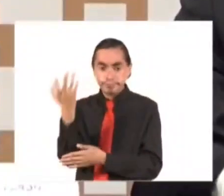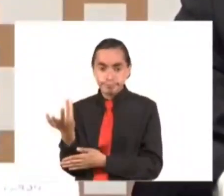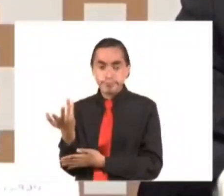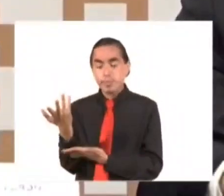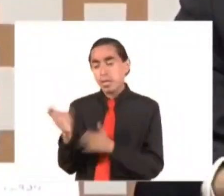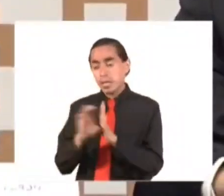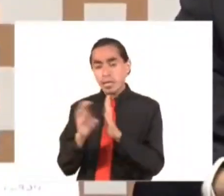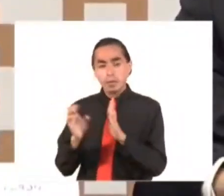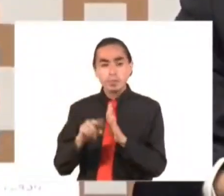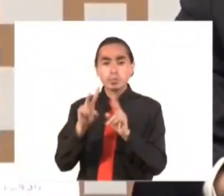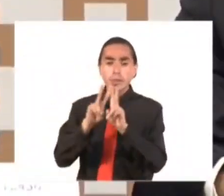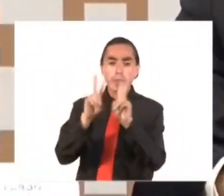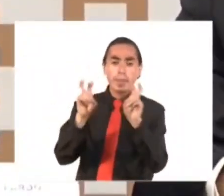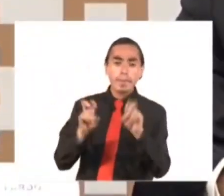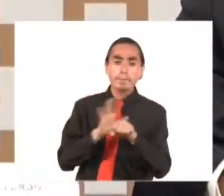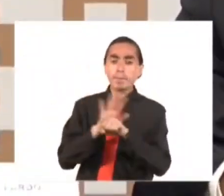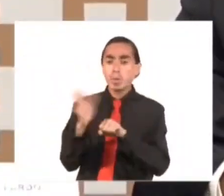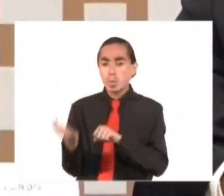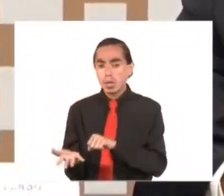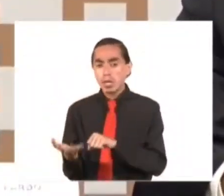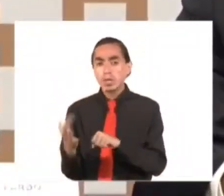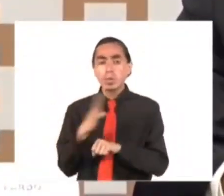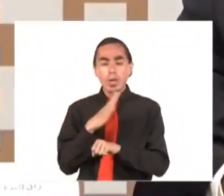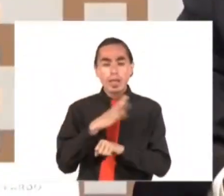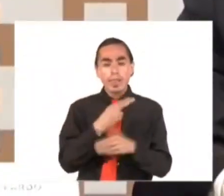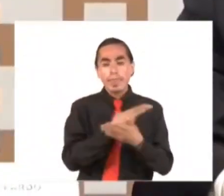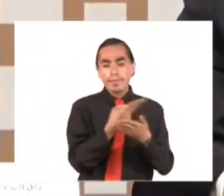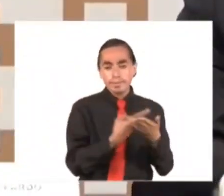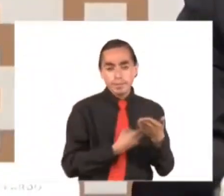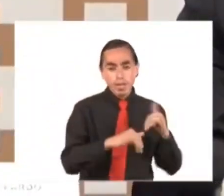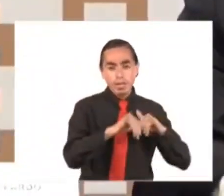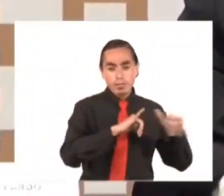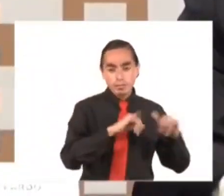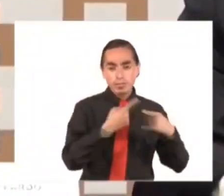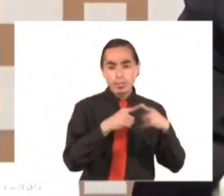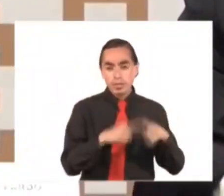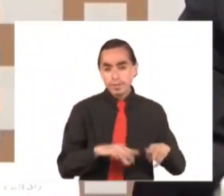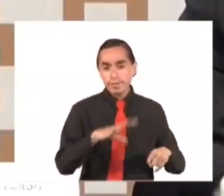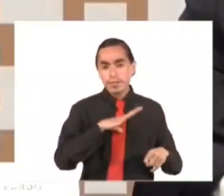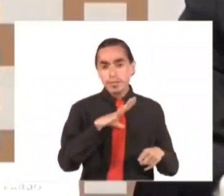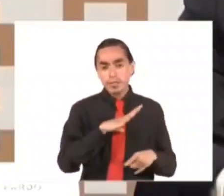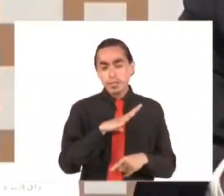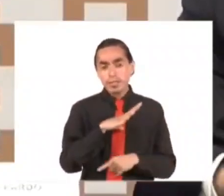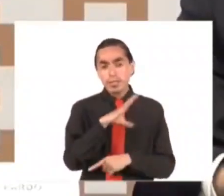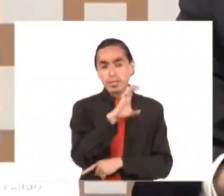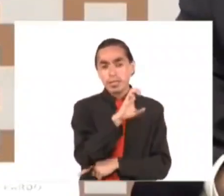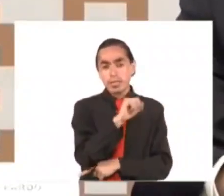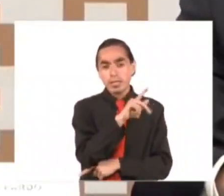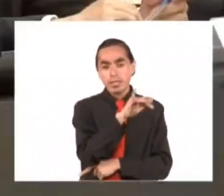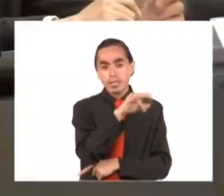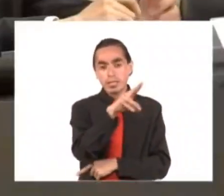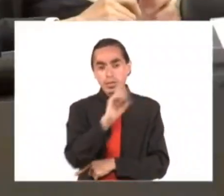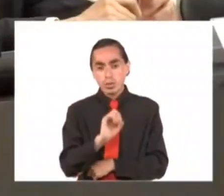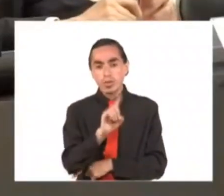son importantes ahí? Vienen distintos planos de lo que es, por ejemplo, el estrés hídrico de la ciudad.